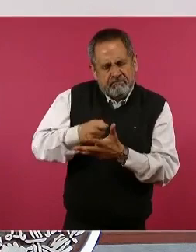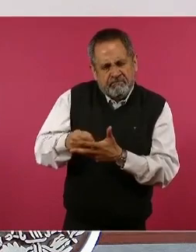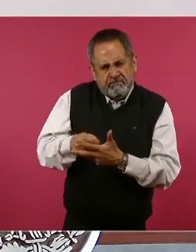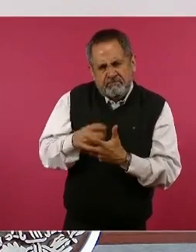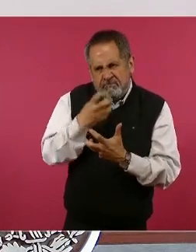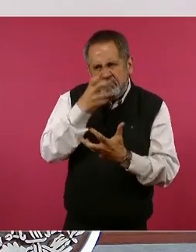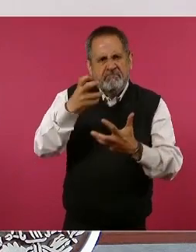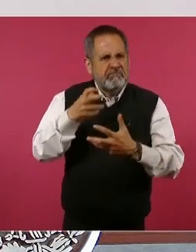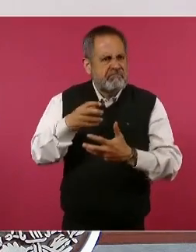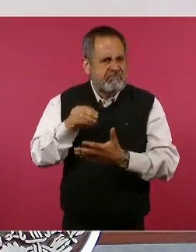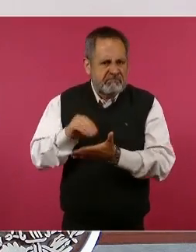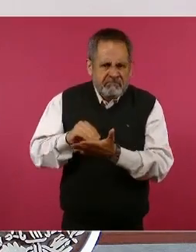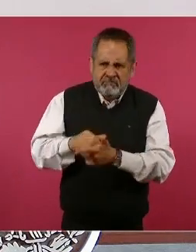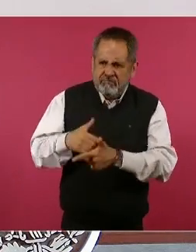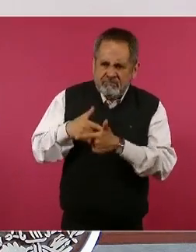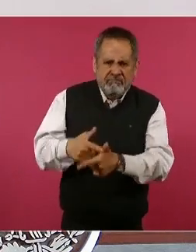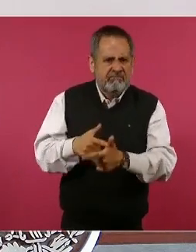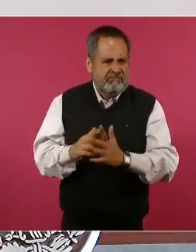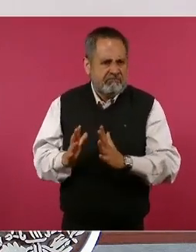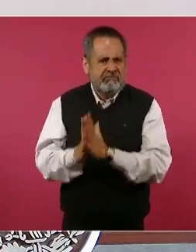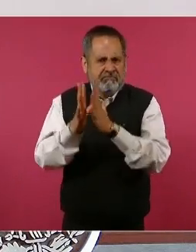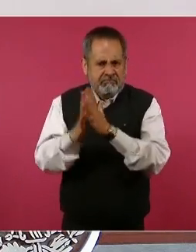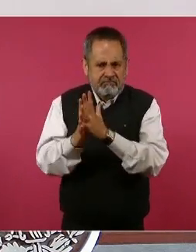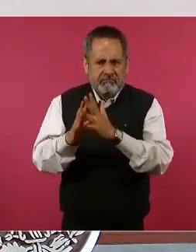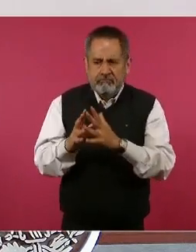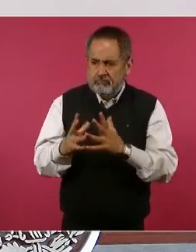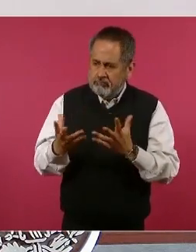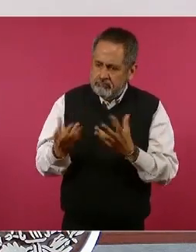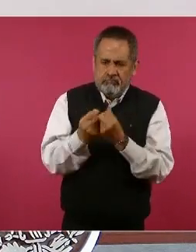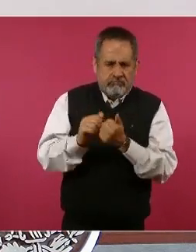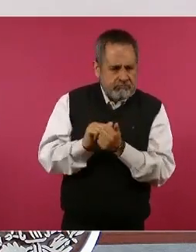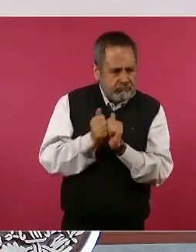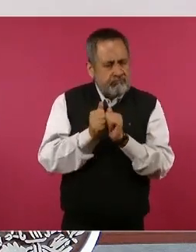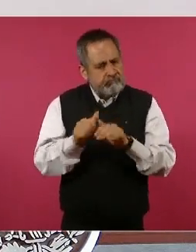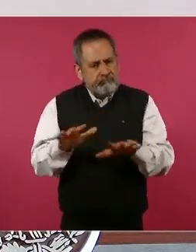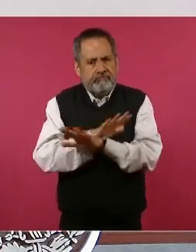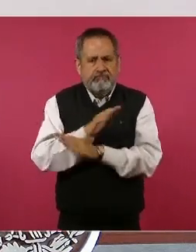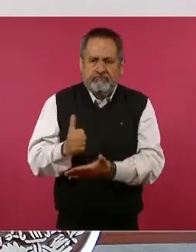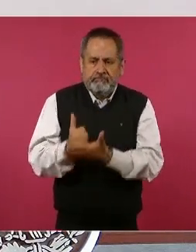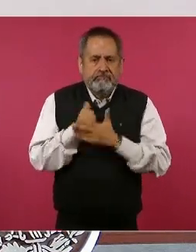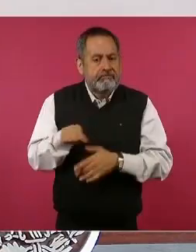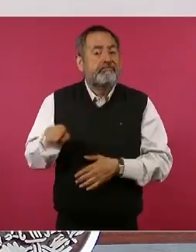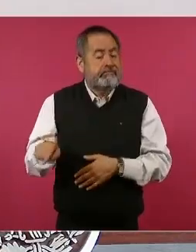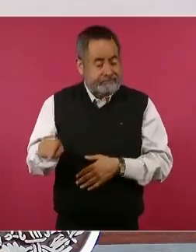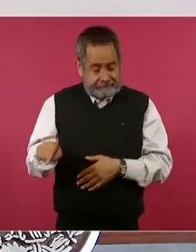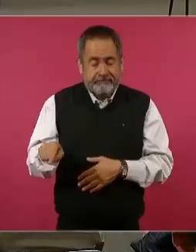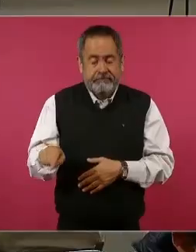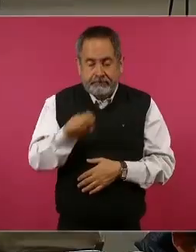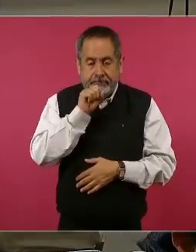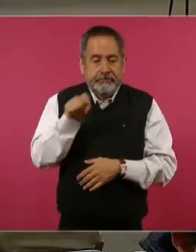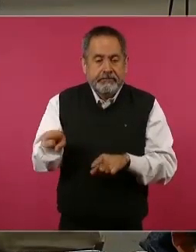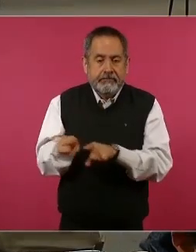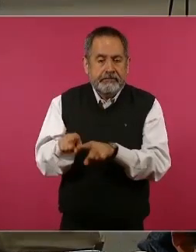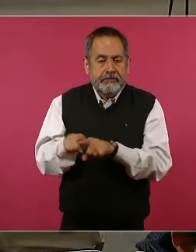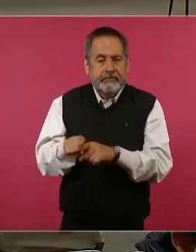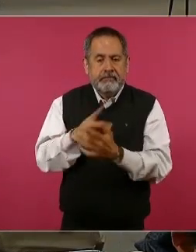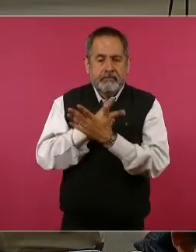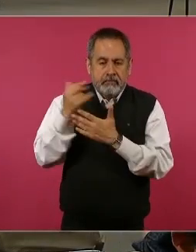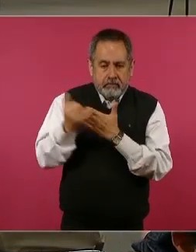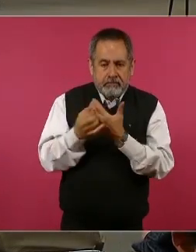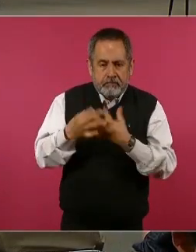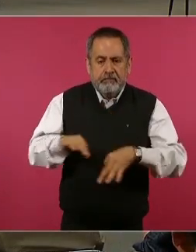voz y por participar en la transformación de este país, que incluye, por supuesto, también un